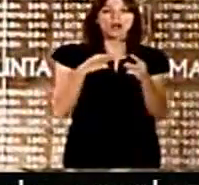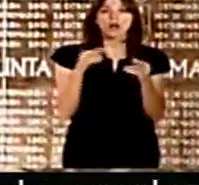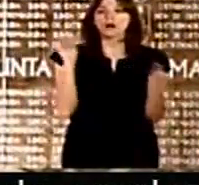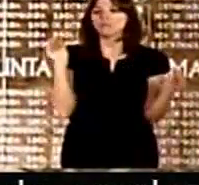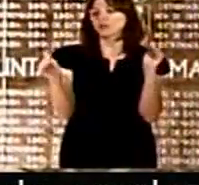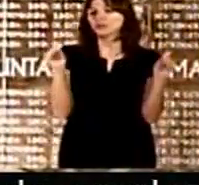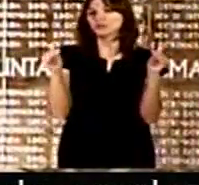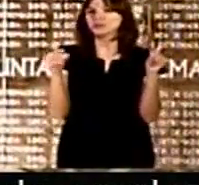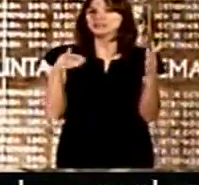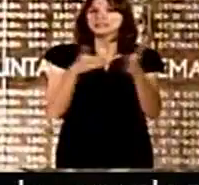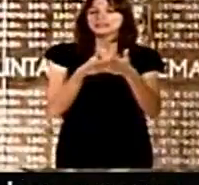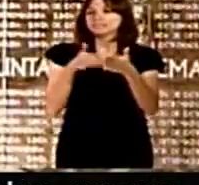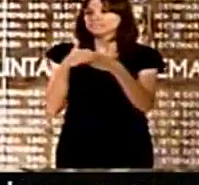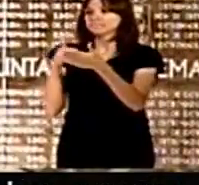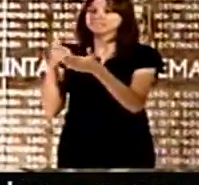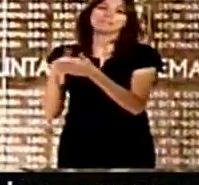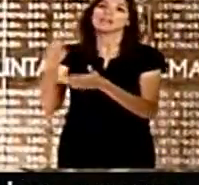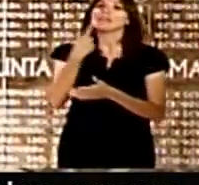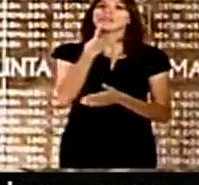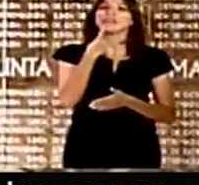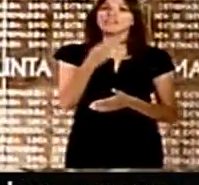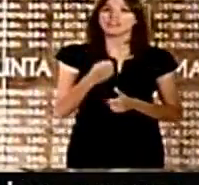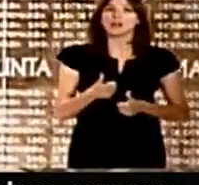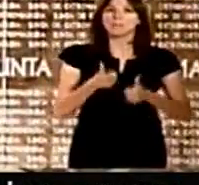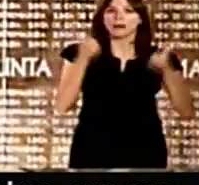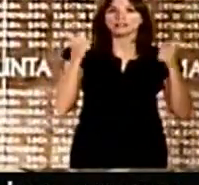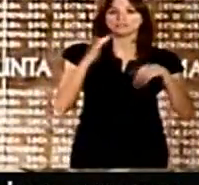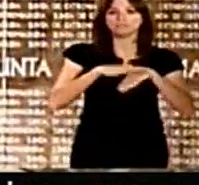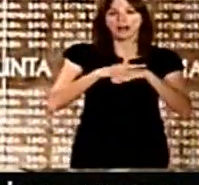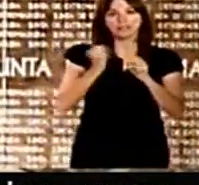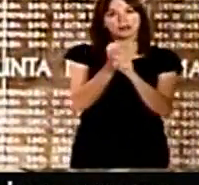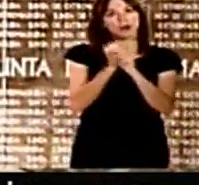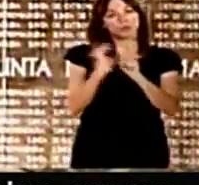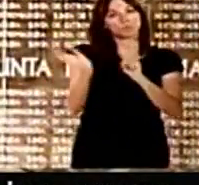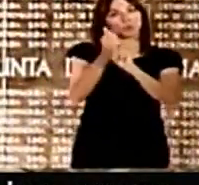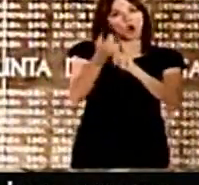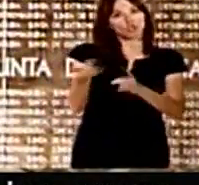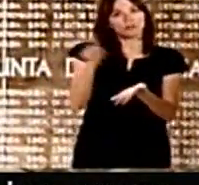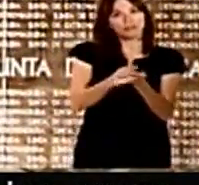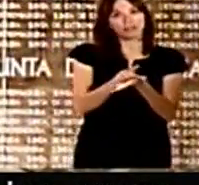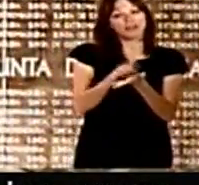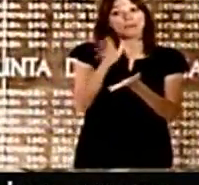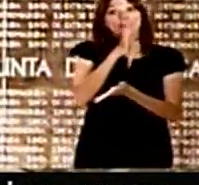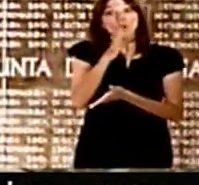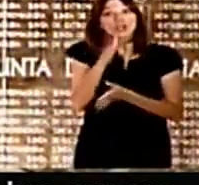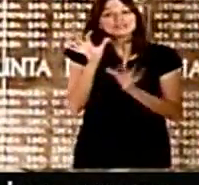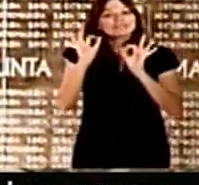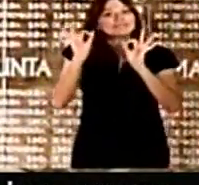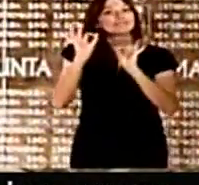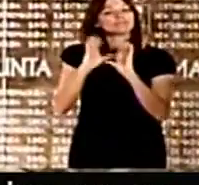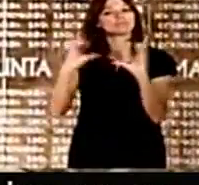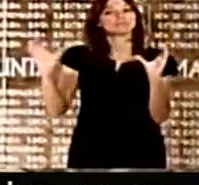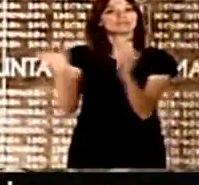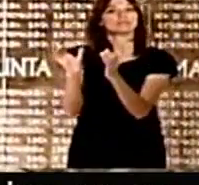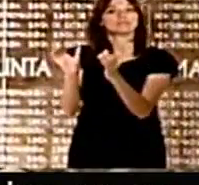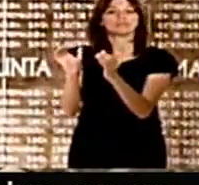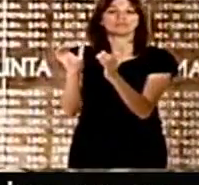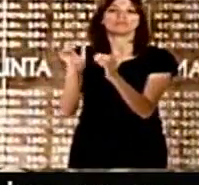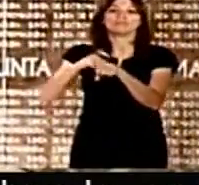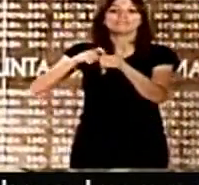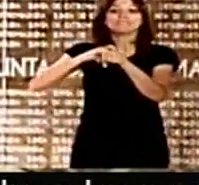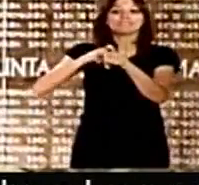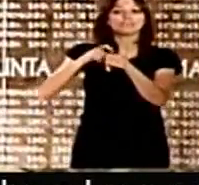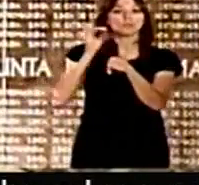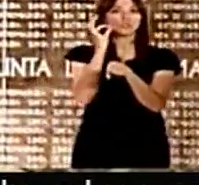más difícil para volver a estar en el mercado laboral y, por tanto, esa especificidad y esa circunstancia que se da en